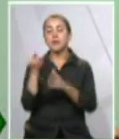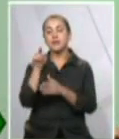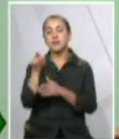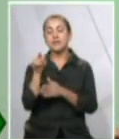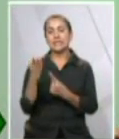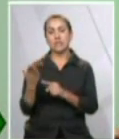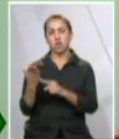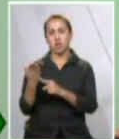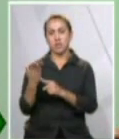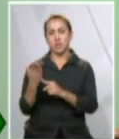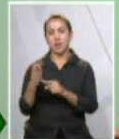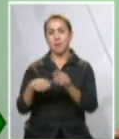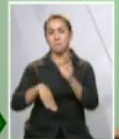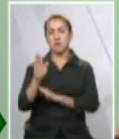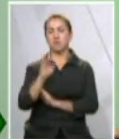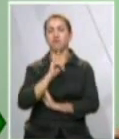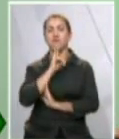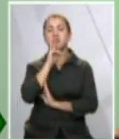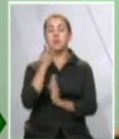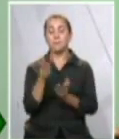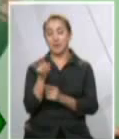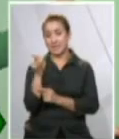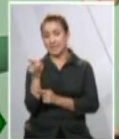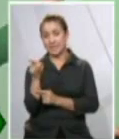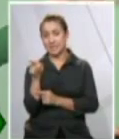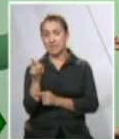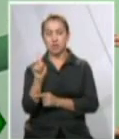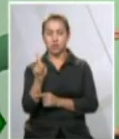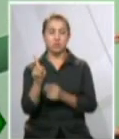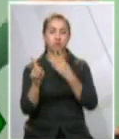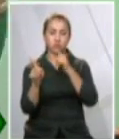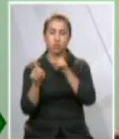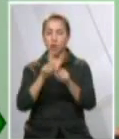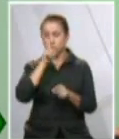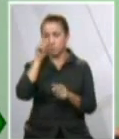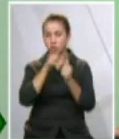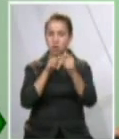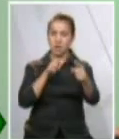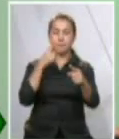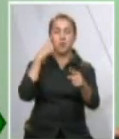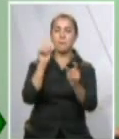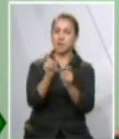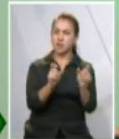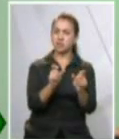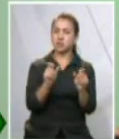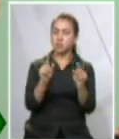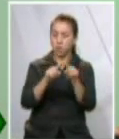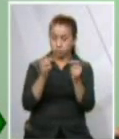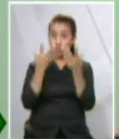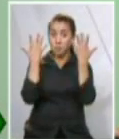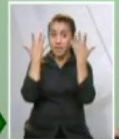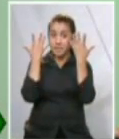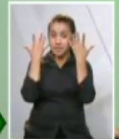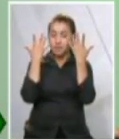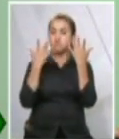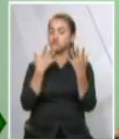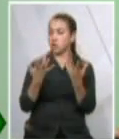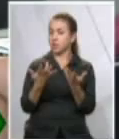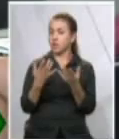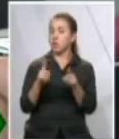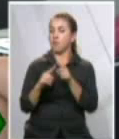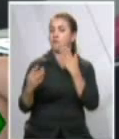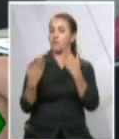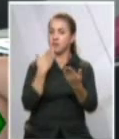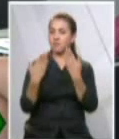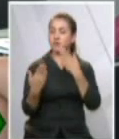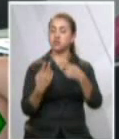¿Cuál es la tecnología más de punta, o tal vez para ti no, porque tú estás acostumbrado a estar con ella, pero que para la gente puede ser más asombrosa, que de la cual se